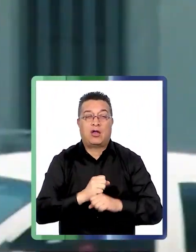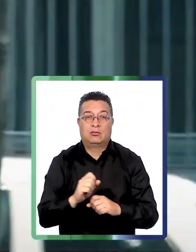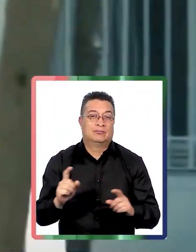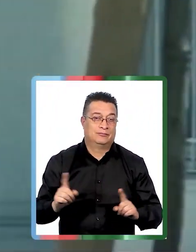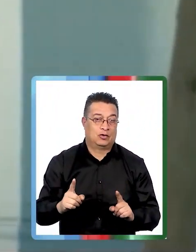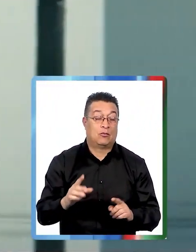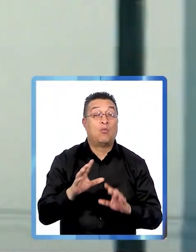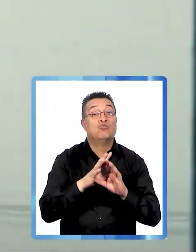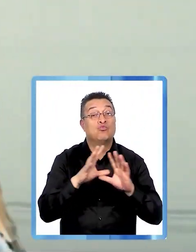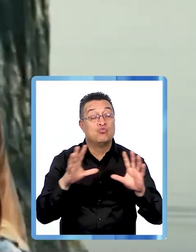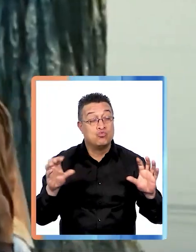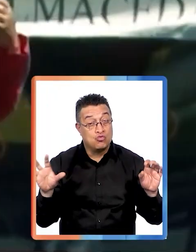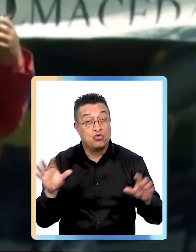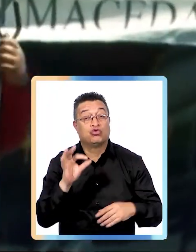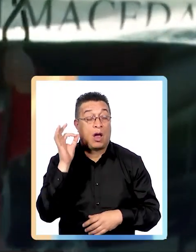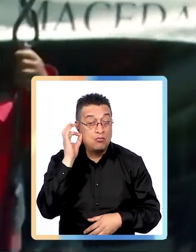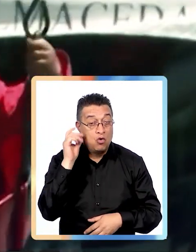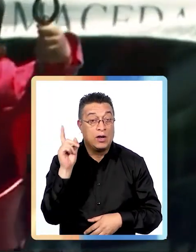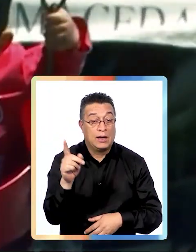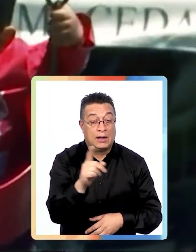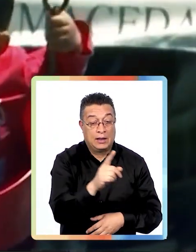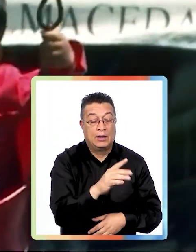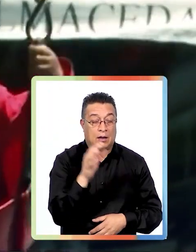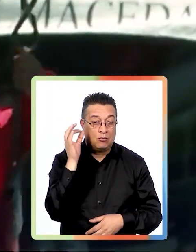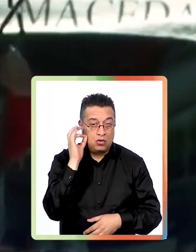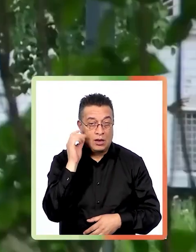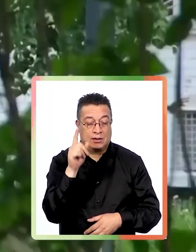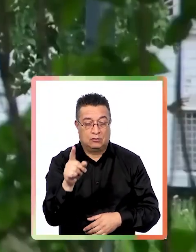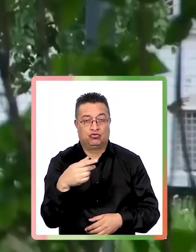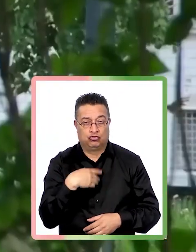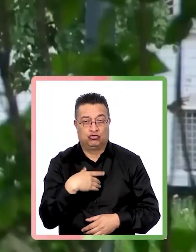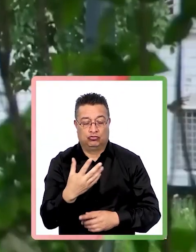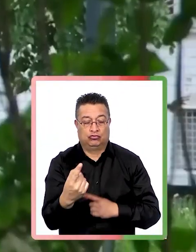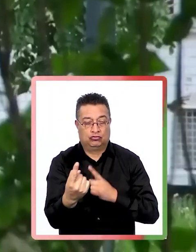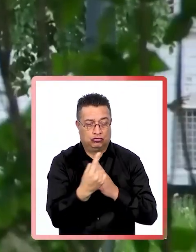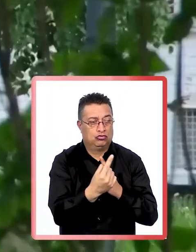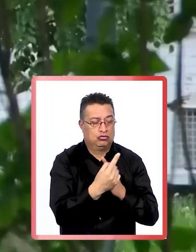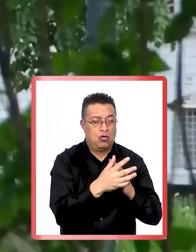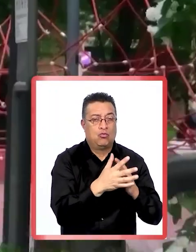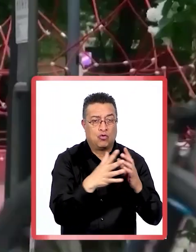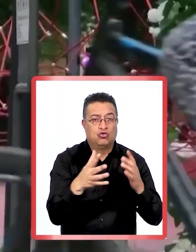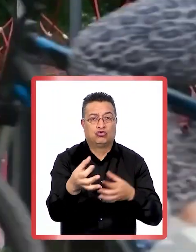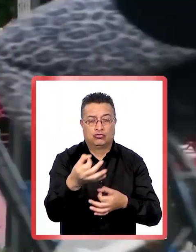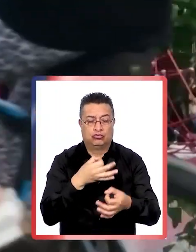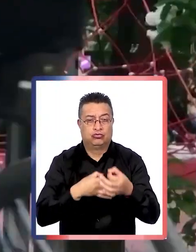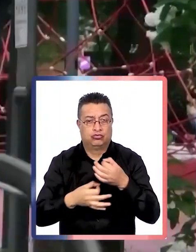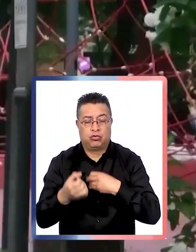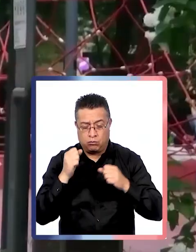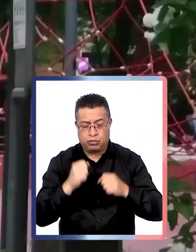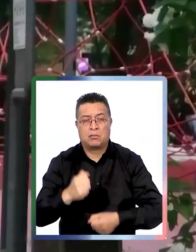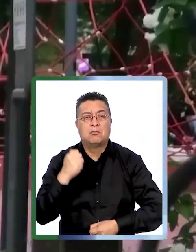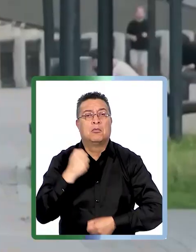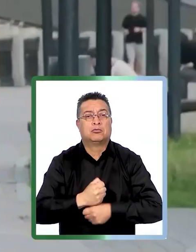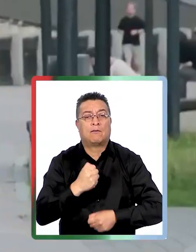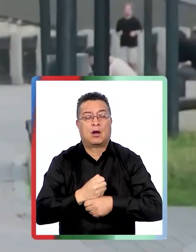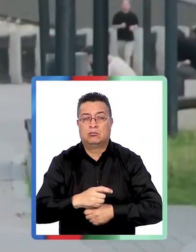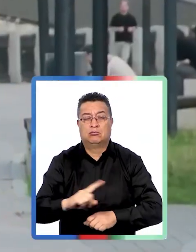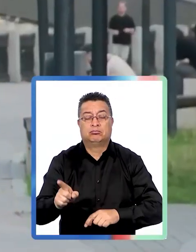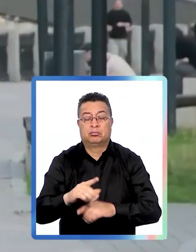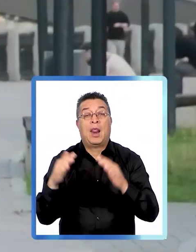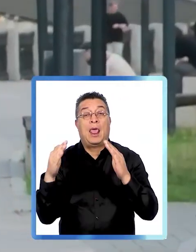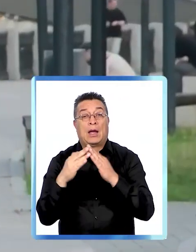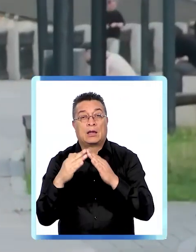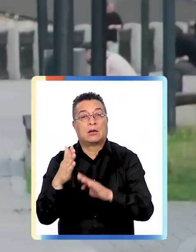Muchas mujeres, yo veo puras pacientes mujeres, ya te dije, muchas están en condiciones de trabajar y de trabajar desde